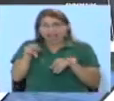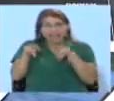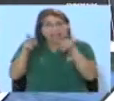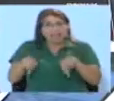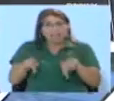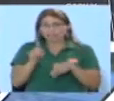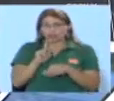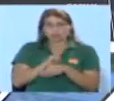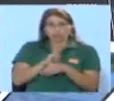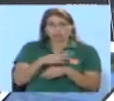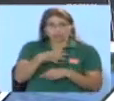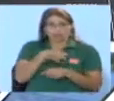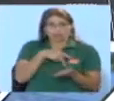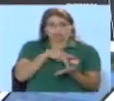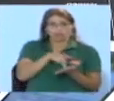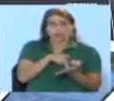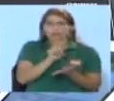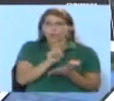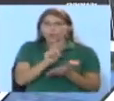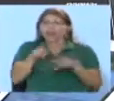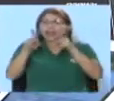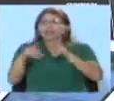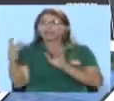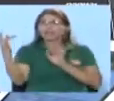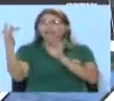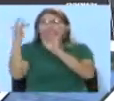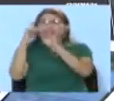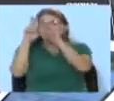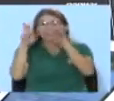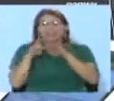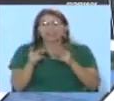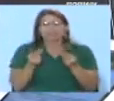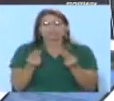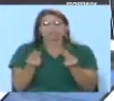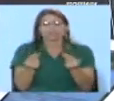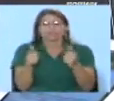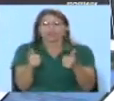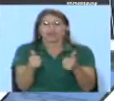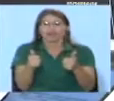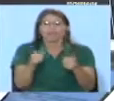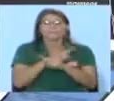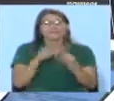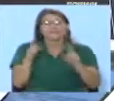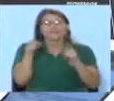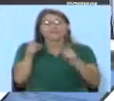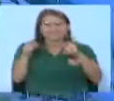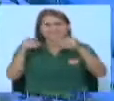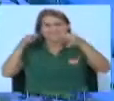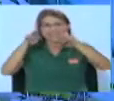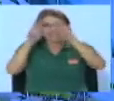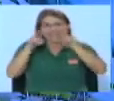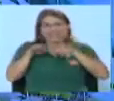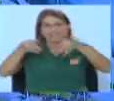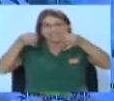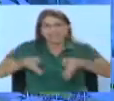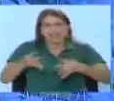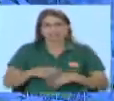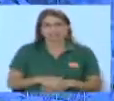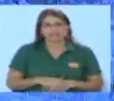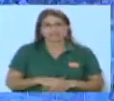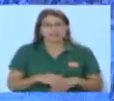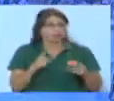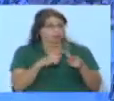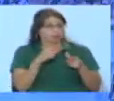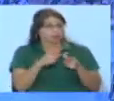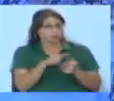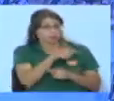red celular, está consumiendo un internet de alta velocidad, pero que básicamente es internet fija. Pero entonces, con lo que usted acaba de